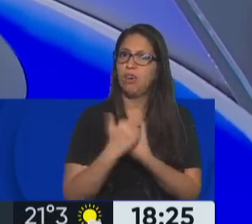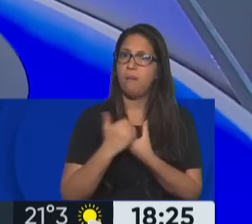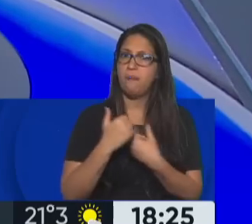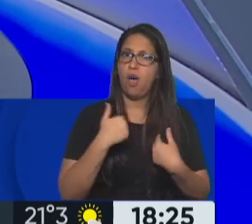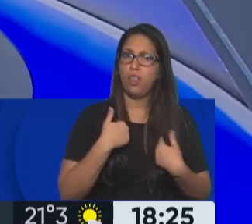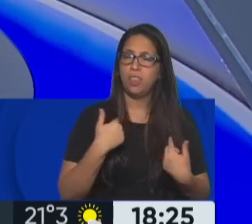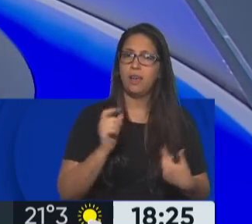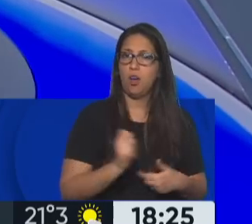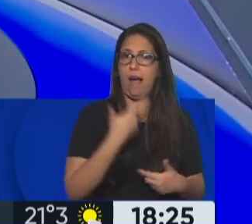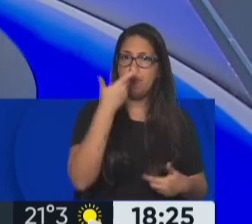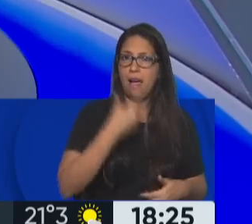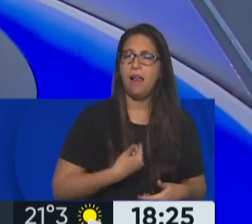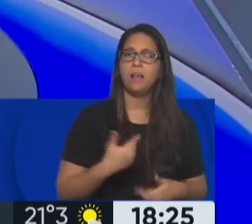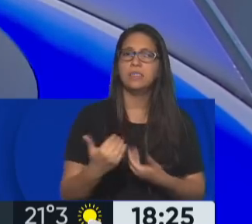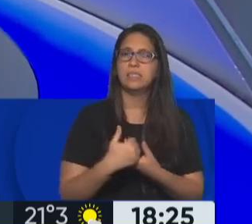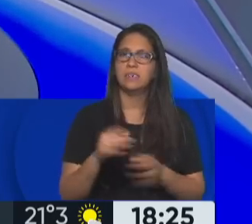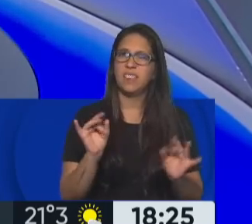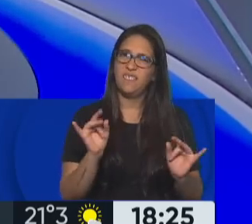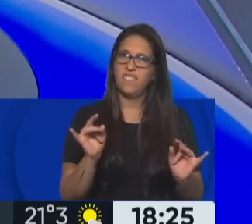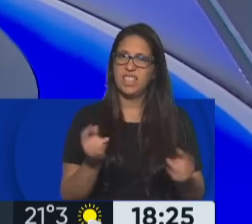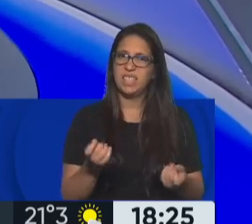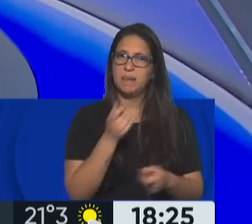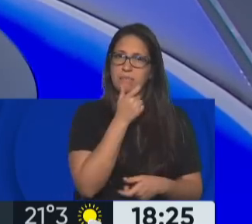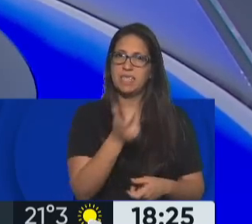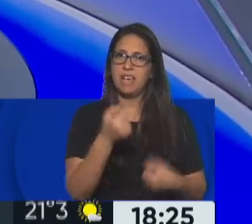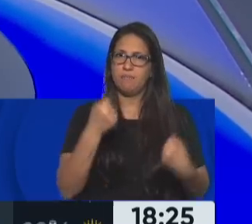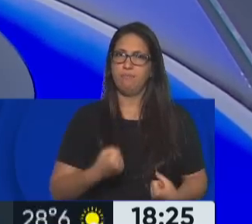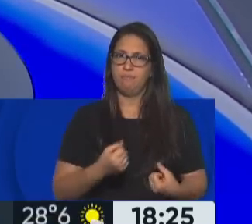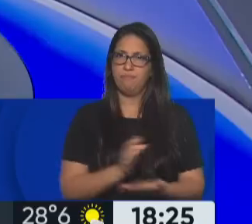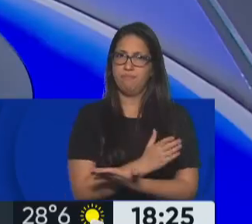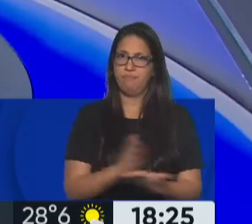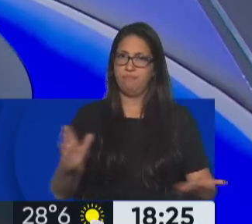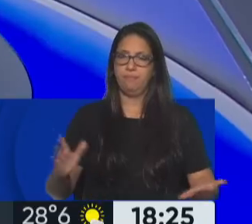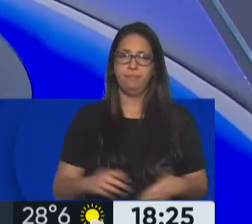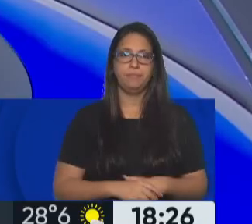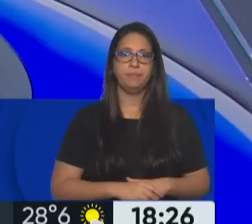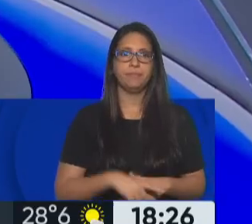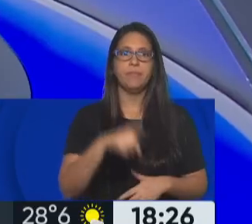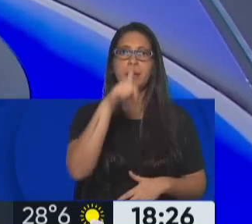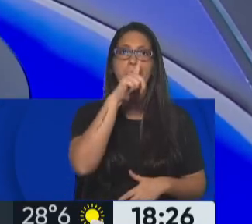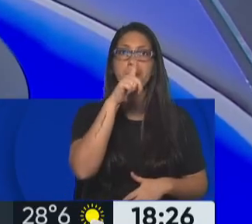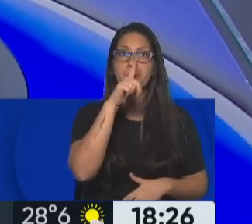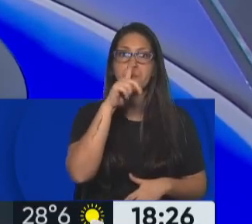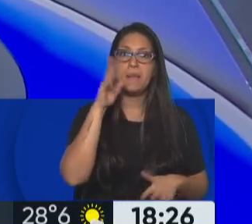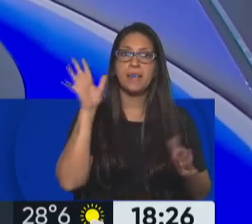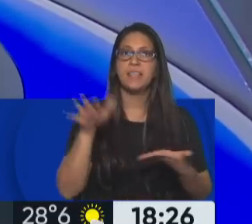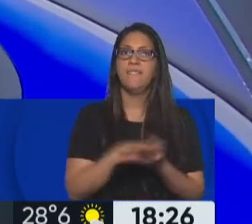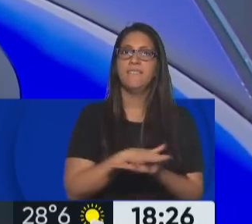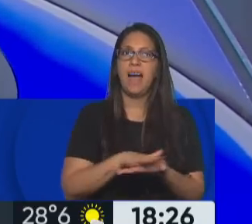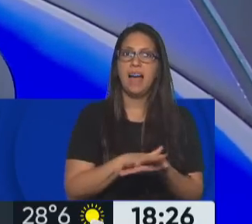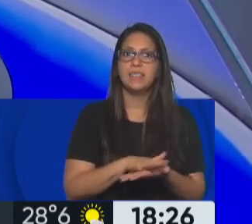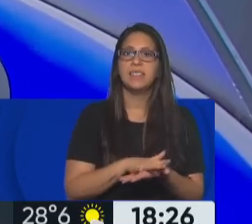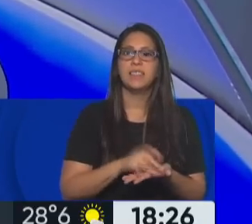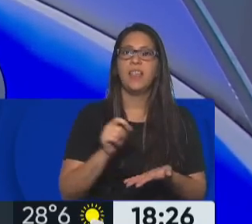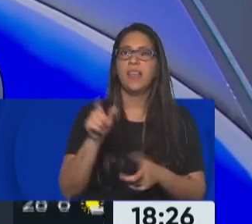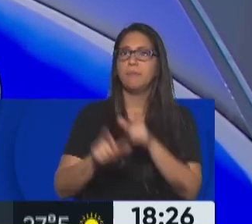iba a estar complicado. Preguntarte un poco por, a ver, pareciera que no solo mantuvo su base sólida de